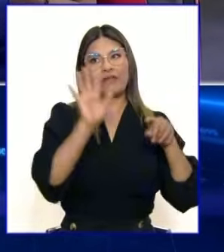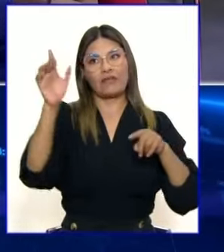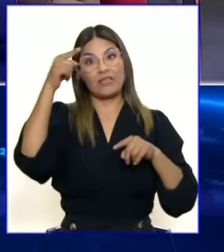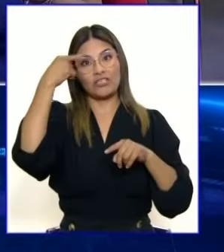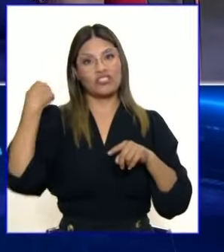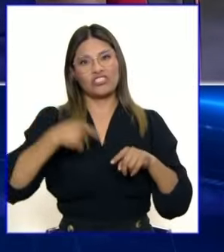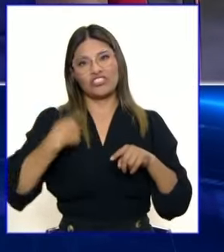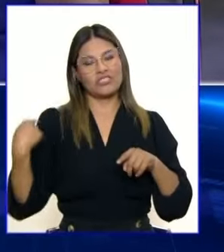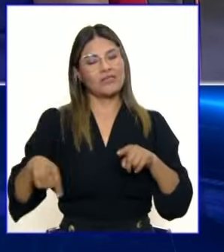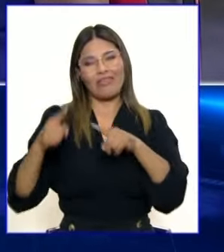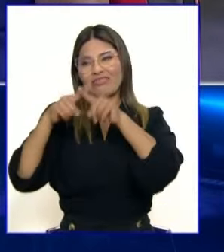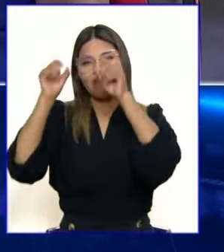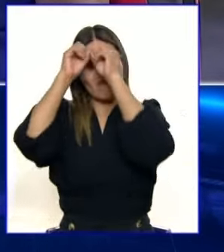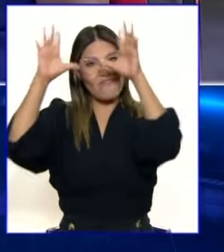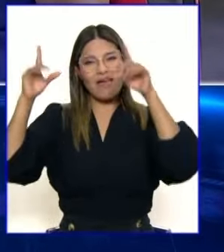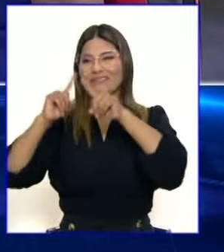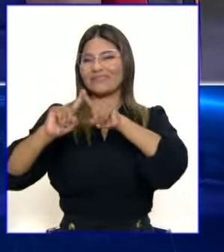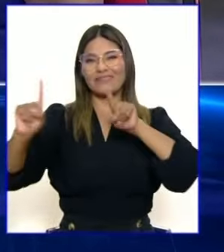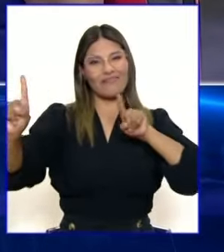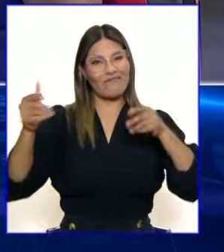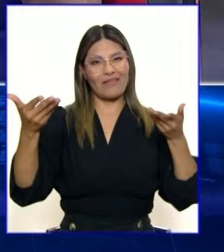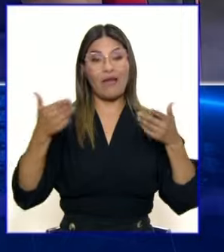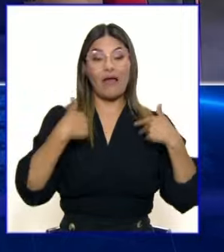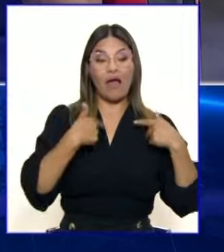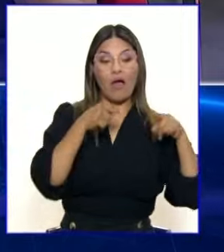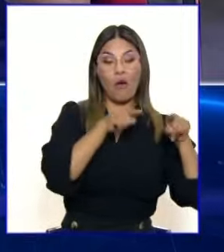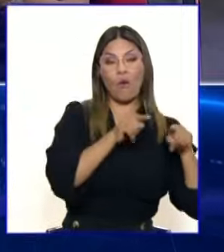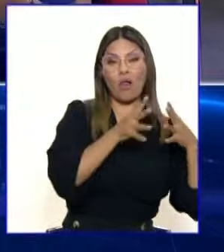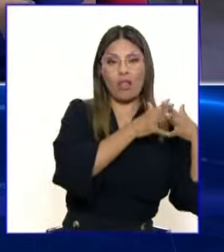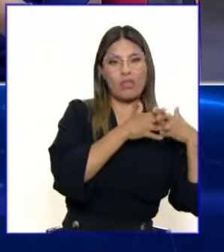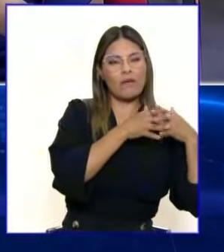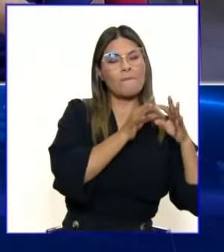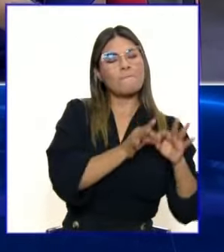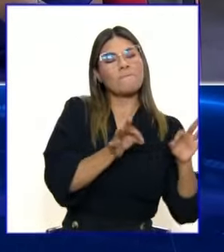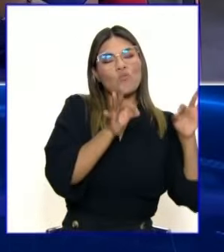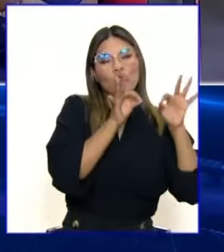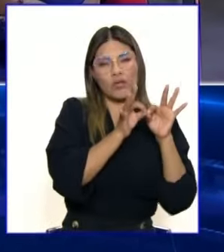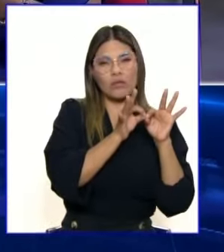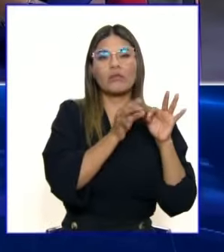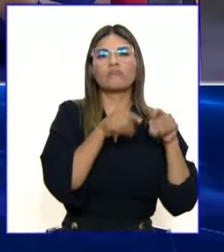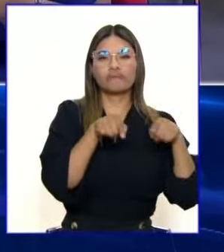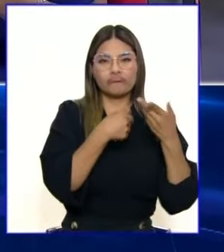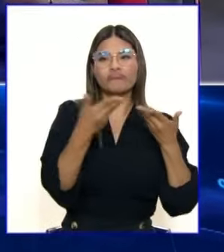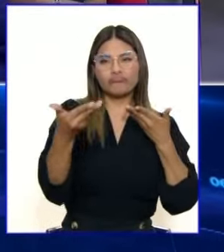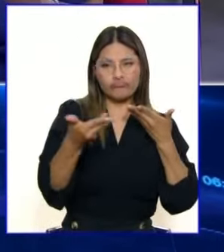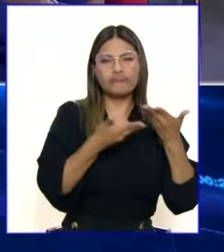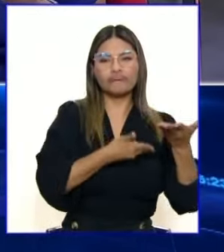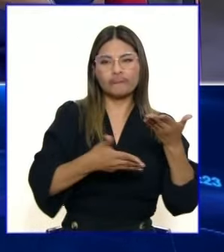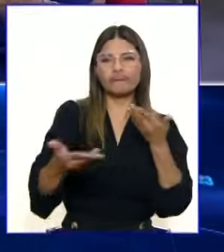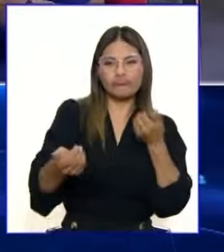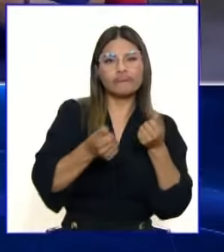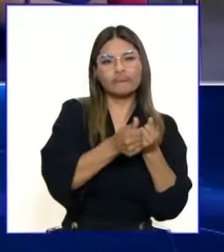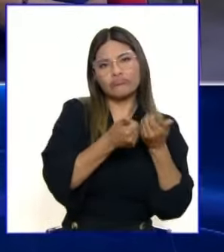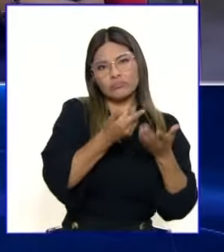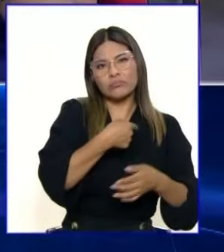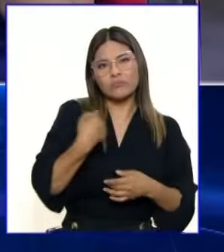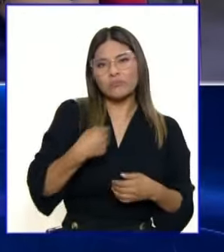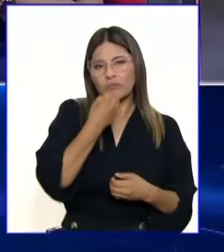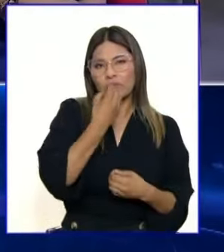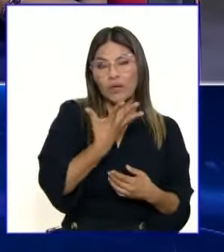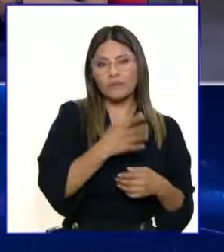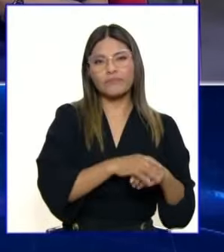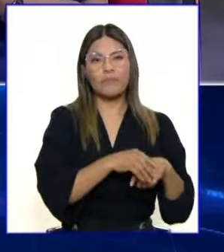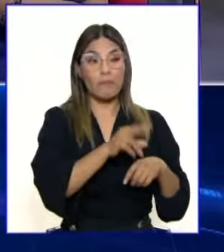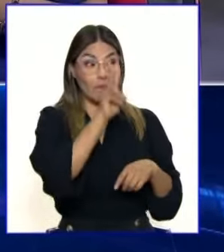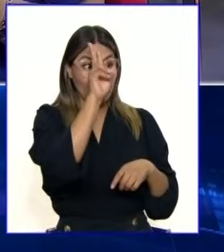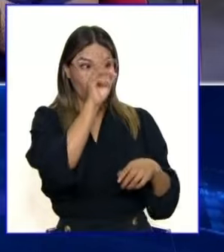por ejemplo. Nosotros creemos que Estados Unidos es un socio indispensable para la región y para el Perú, por ejemplo. ¿Por qué?